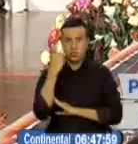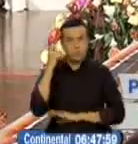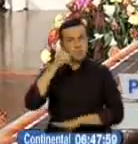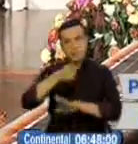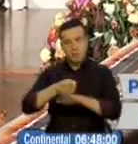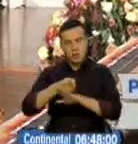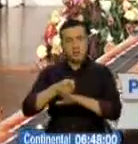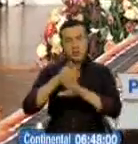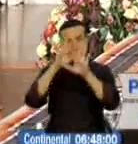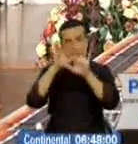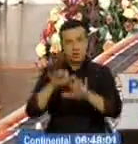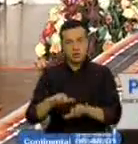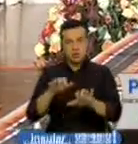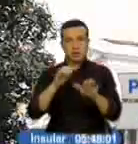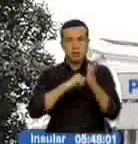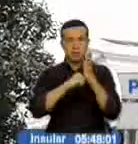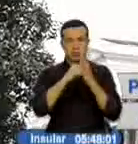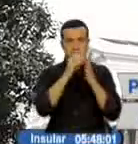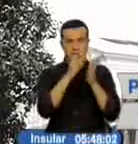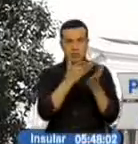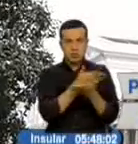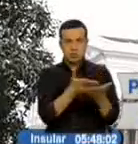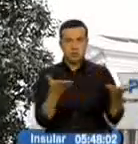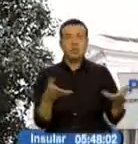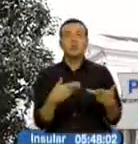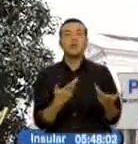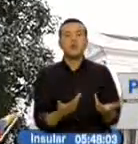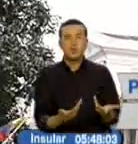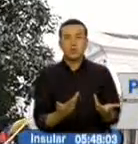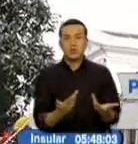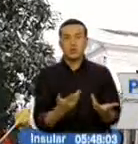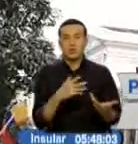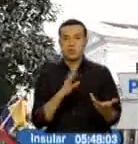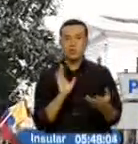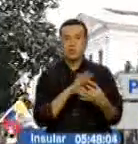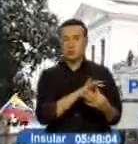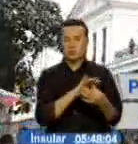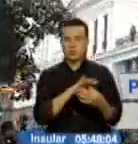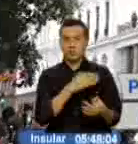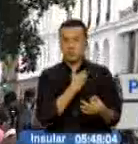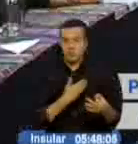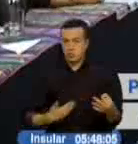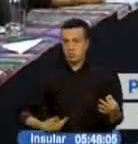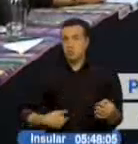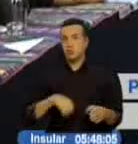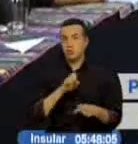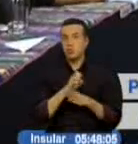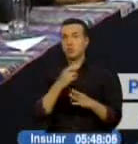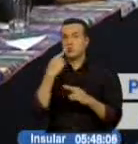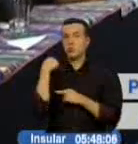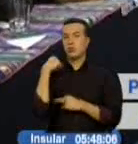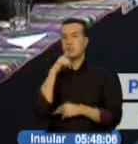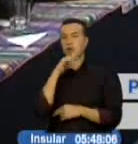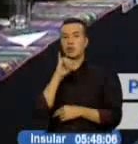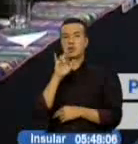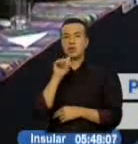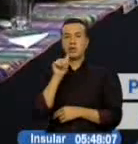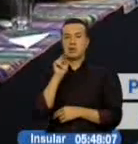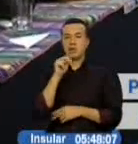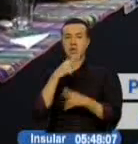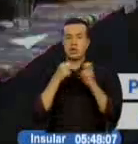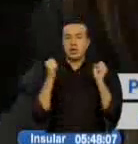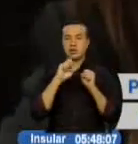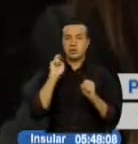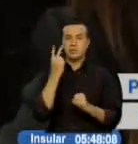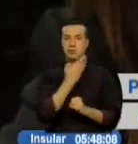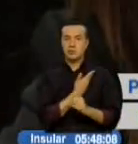una secretaría con rango ministerial. Dicha cartera de Estado estará adscrita a la Presidencia de la República y estará a cargo de Irina Cabezas, ex vicepresidenta